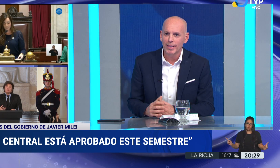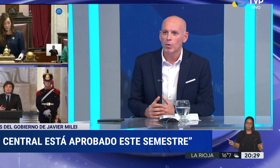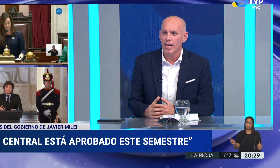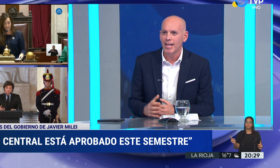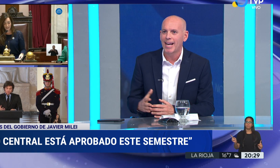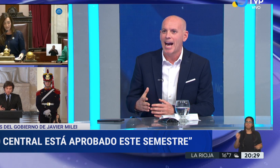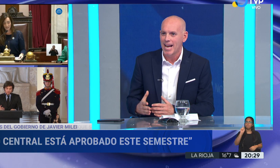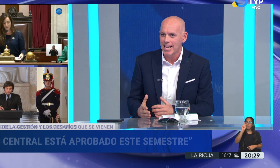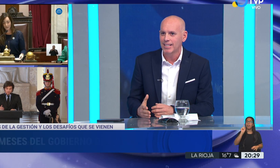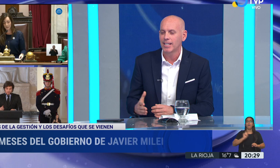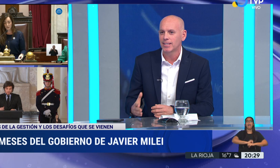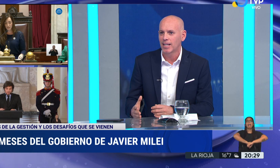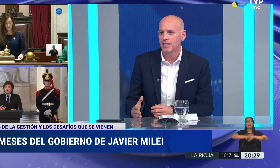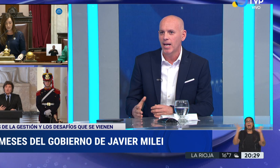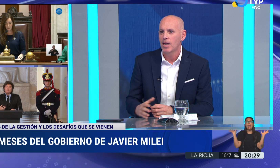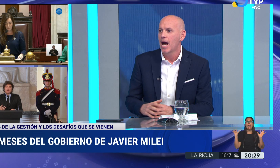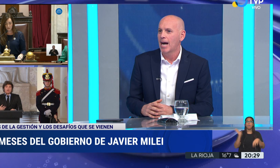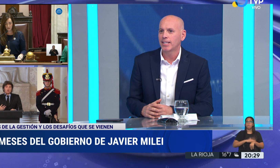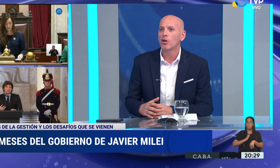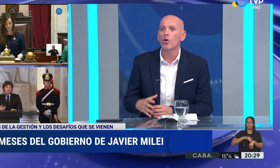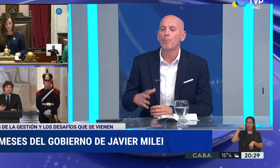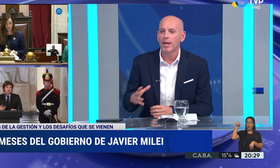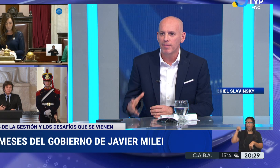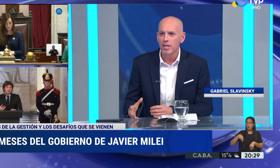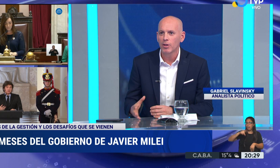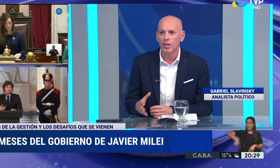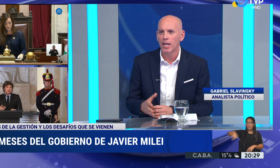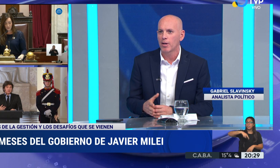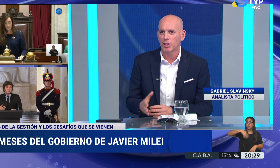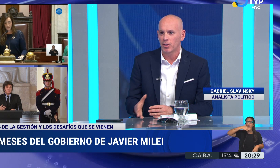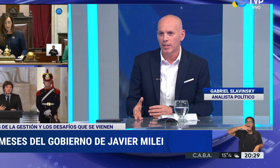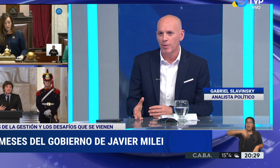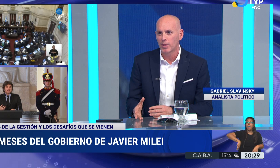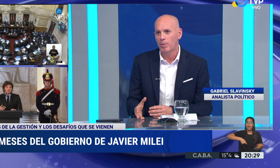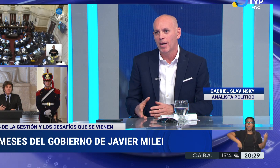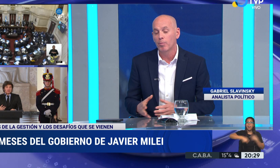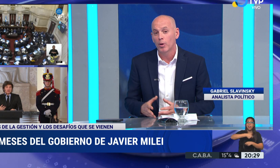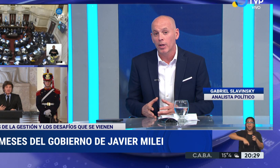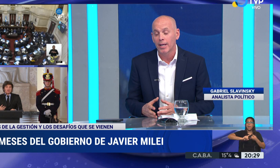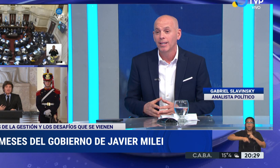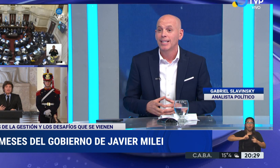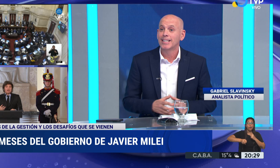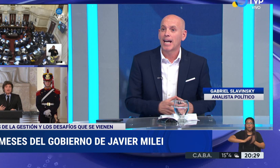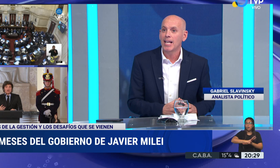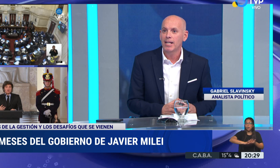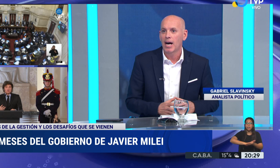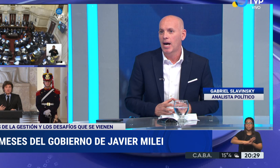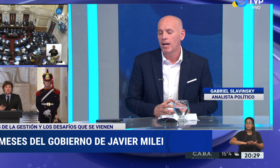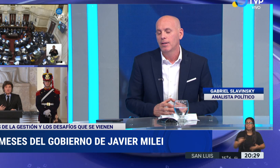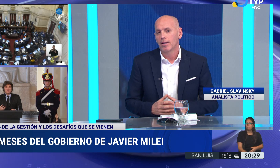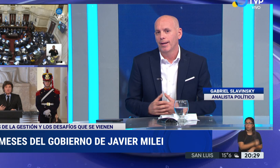puedo asegurarte que en esta instancia hayan comprendido de que la negociación está en primer plano, porque